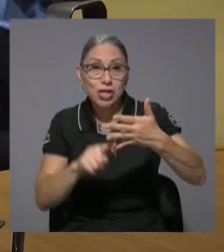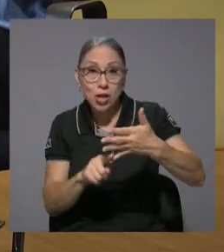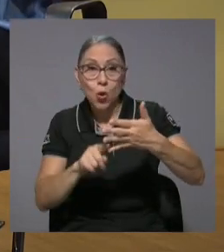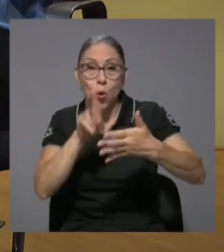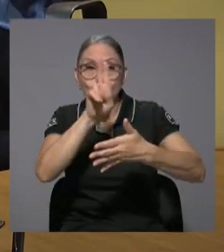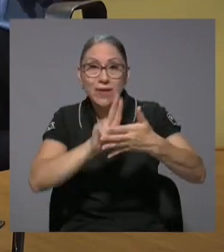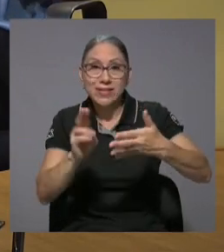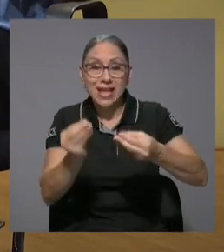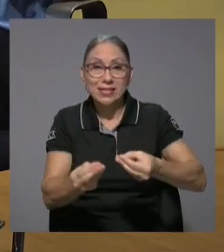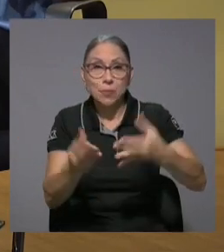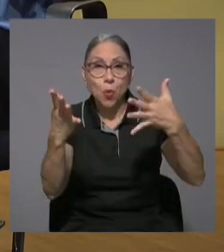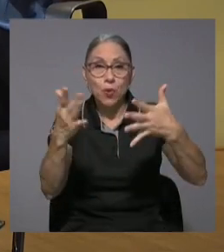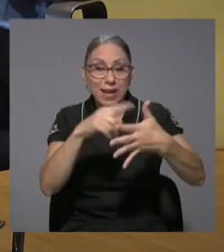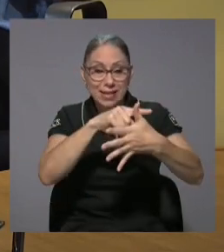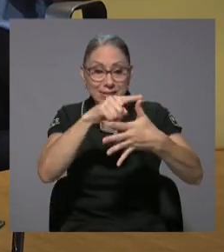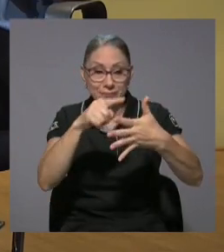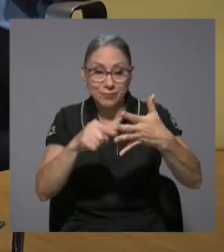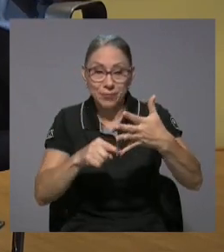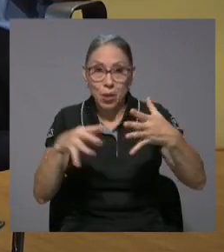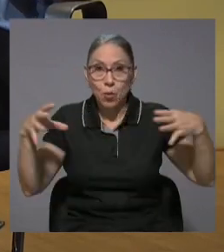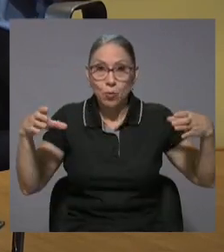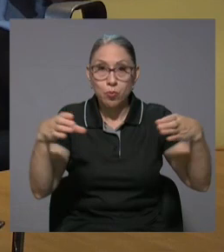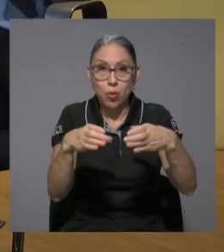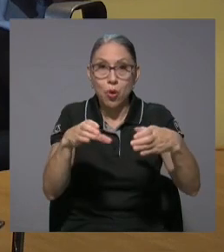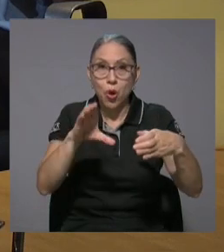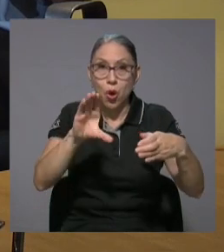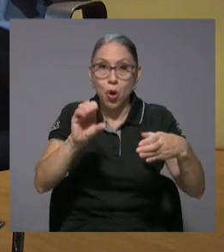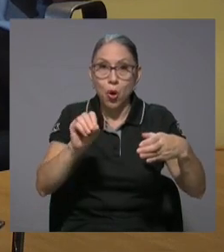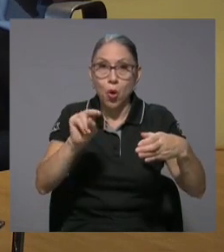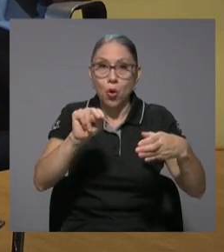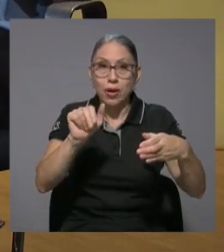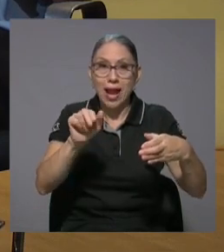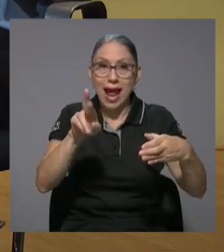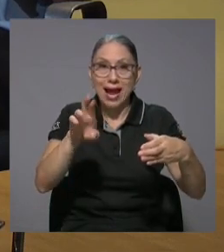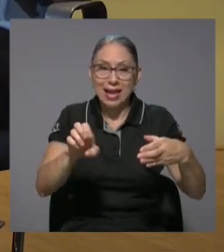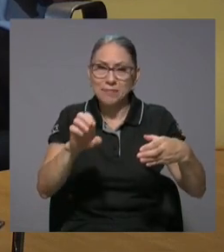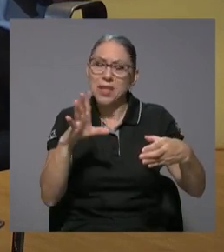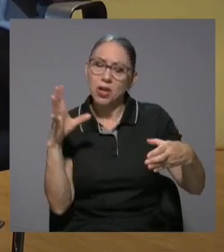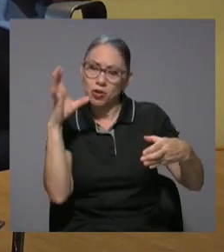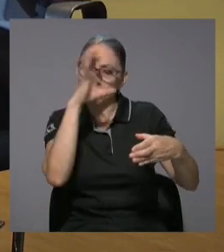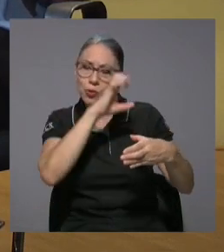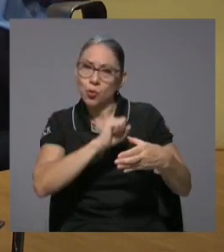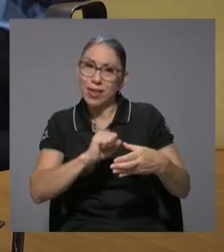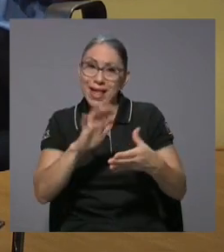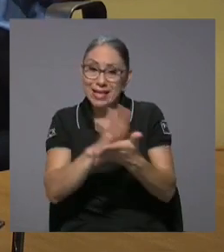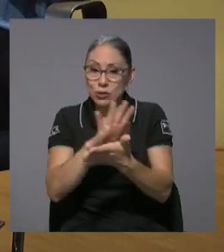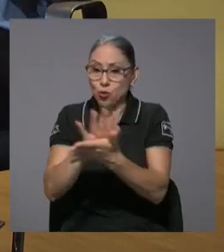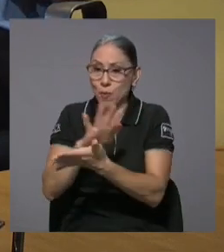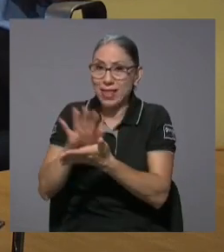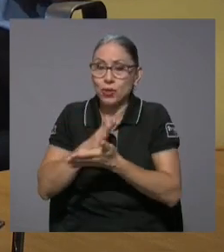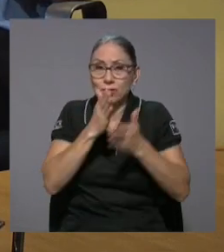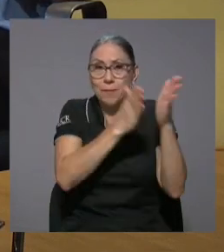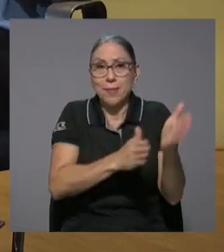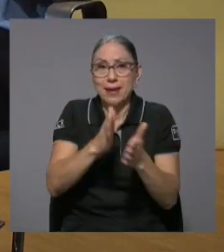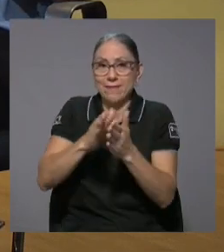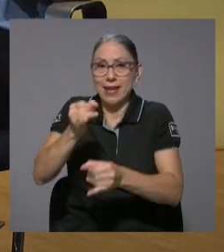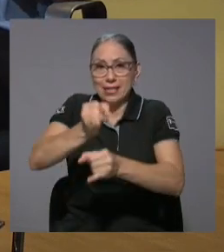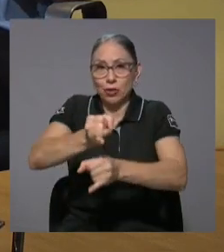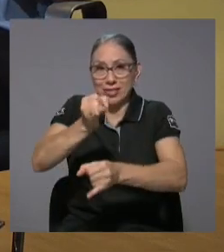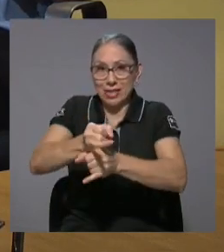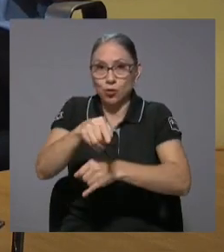conjunto de universidades públicas dentro del CONARE, en los instrumentos de planificación institucional y del conjunto de universidades